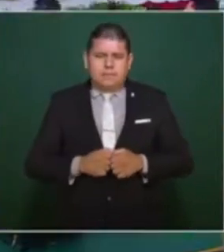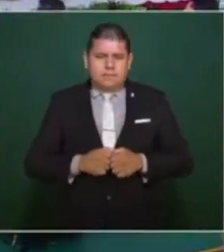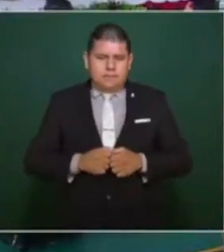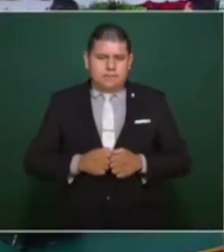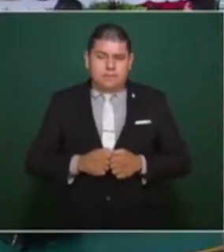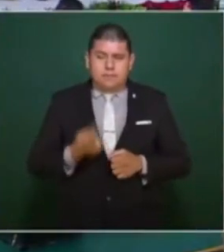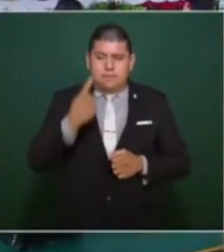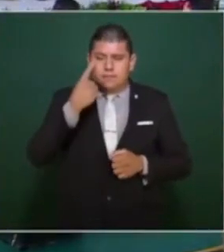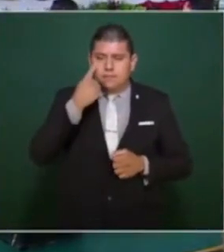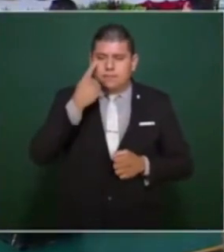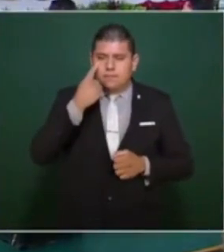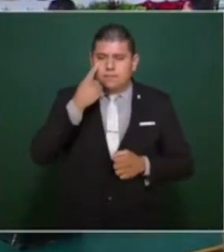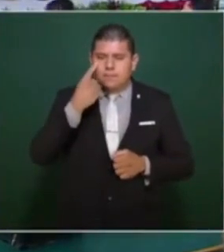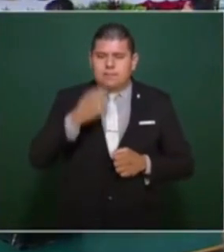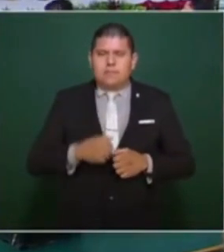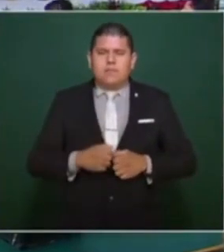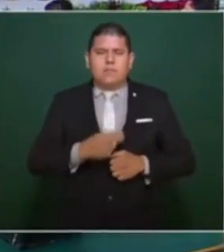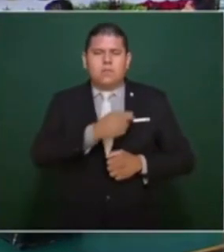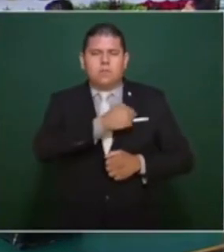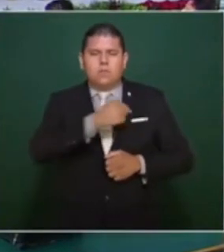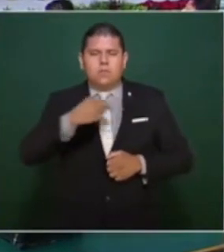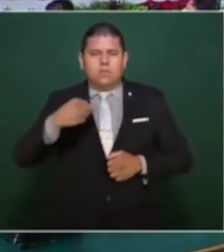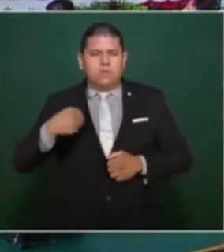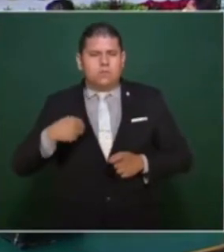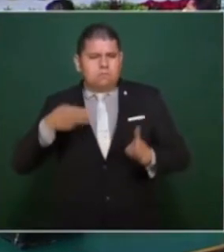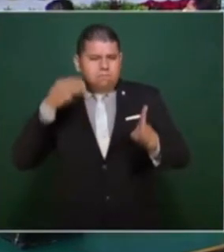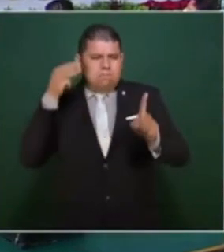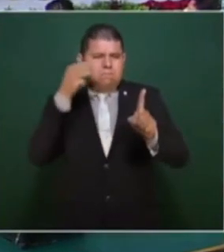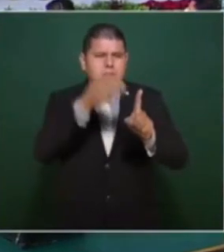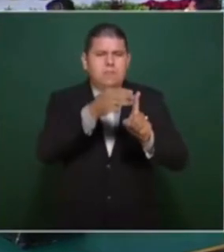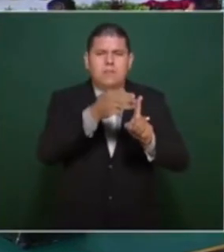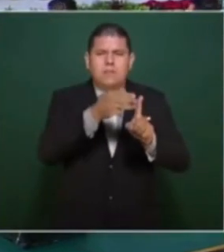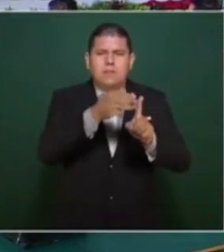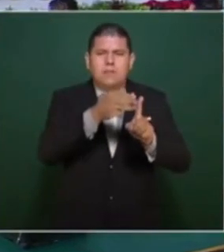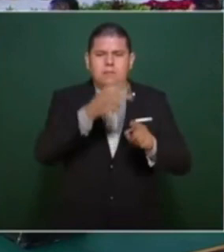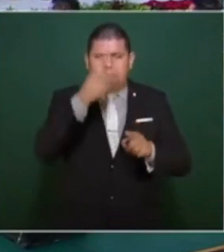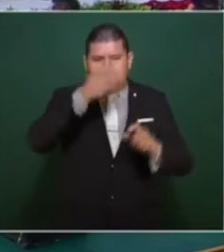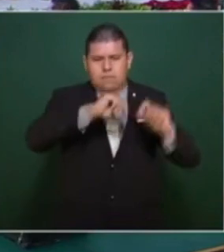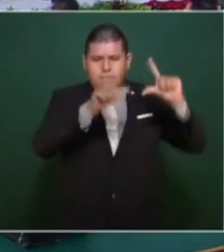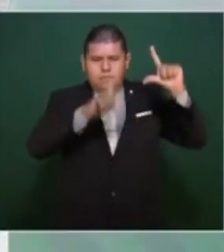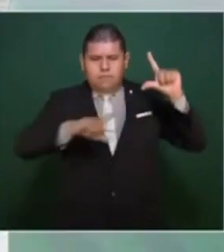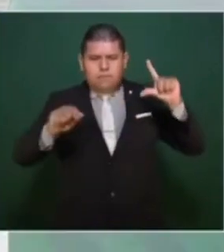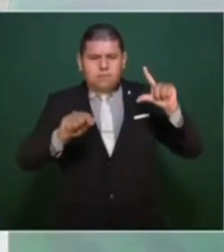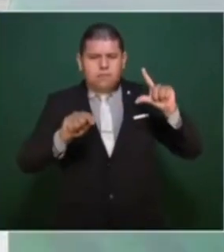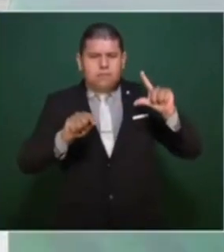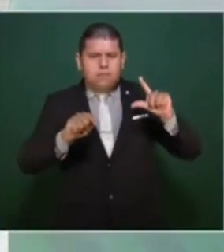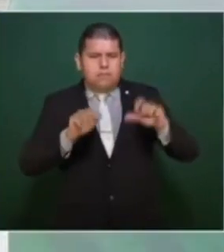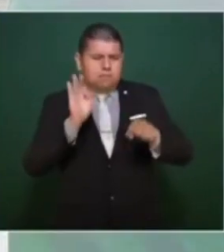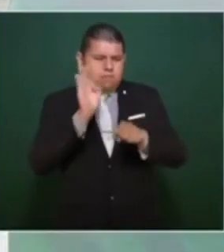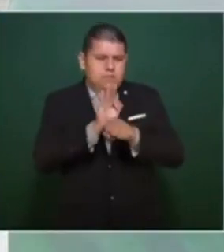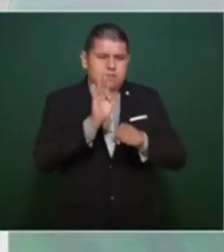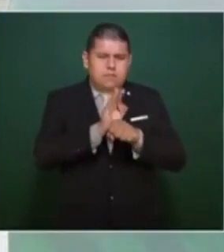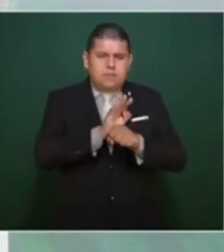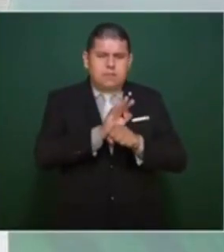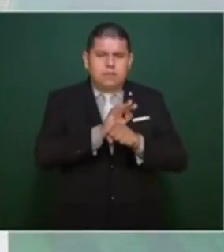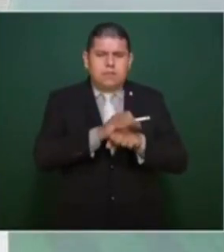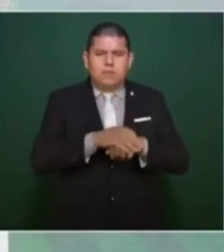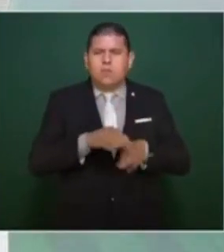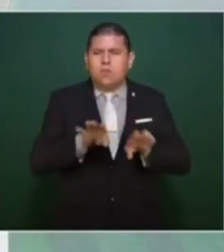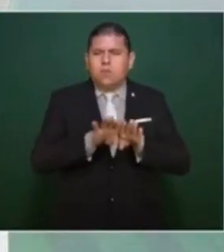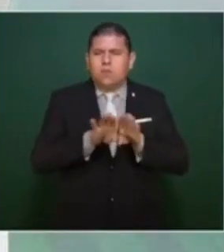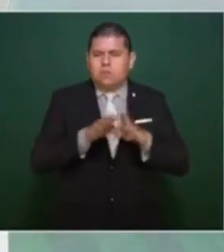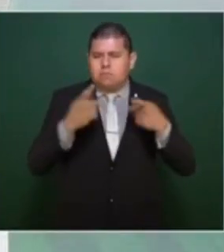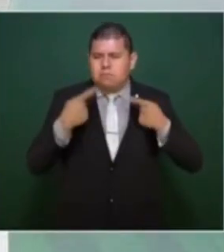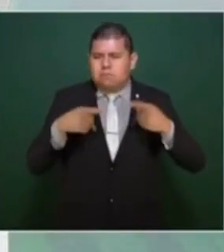porque nosotros aspiramos a llevar a cabo la transformación por la vía